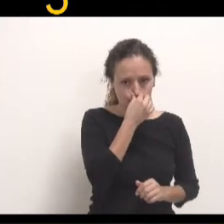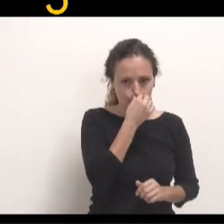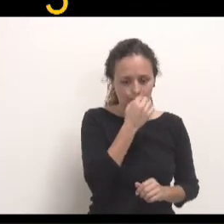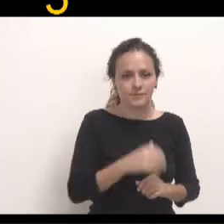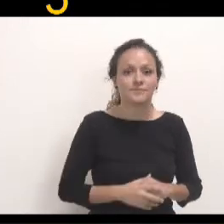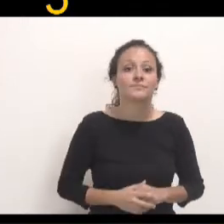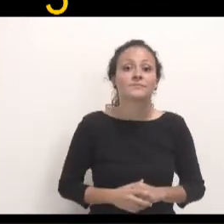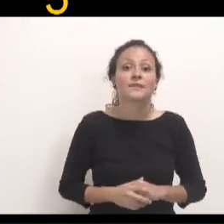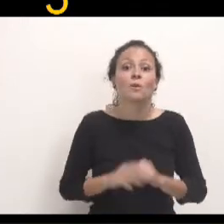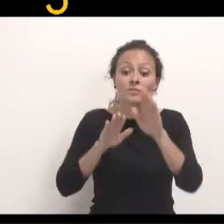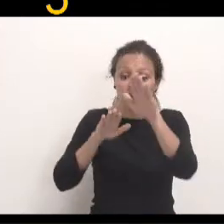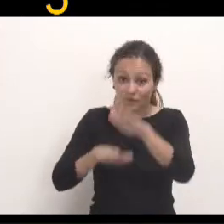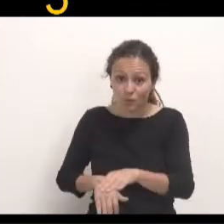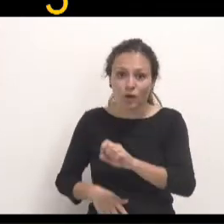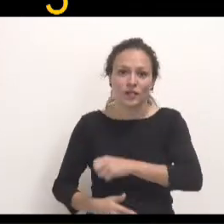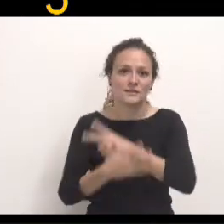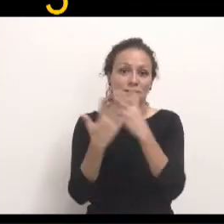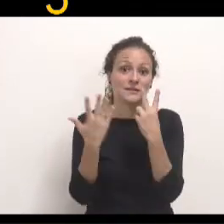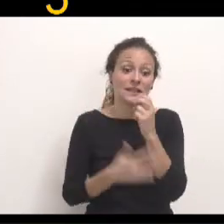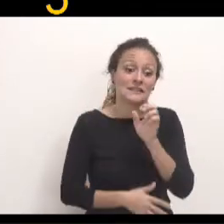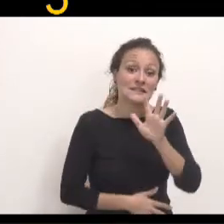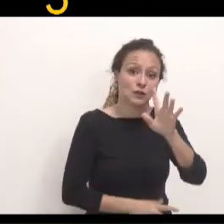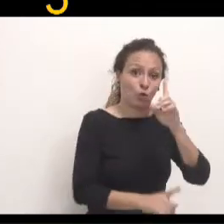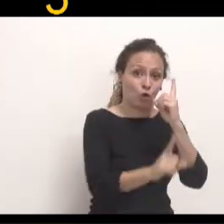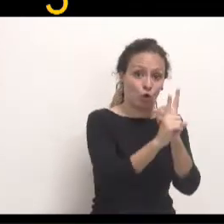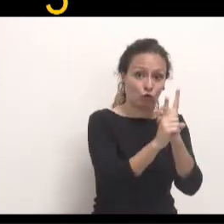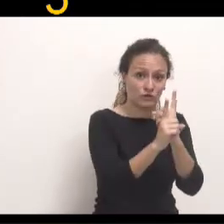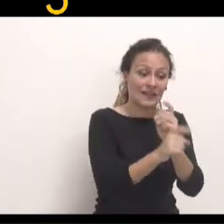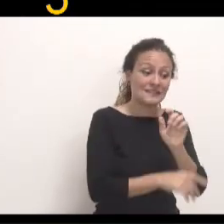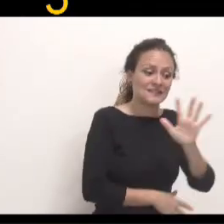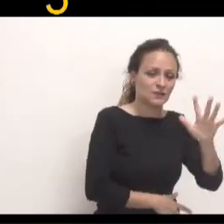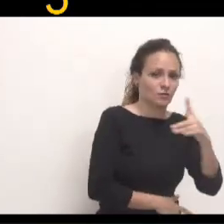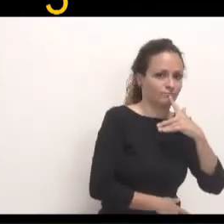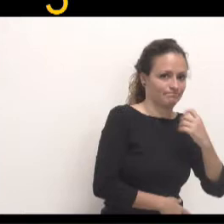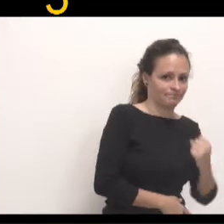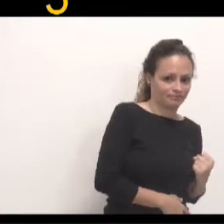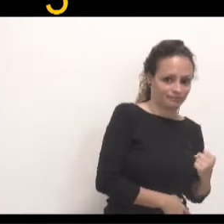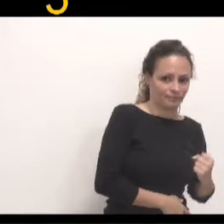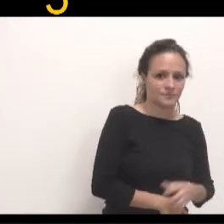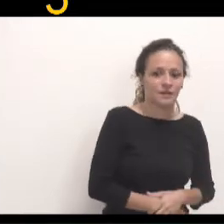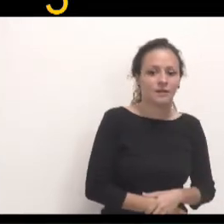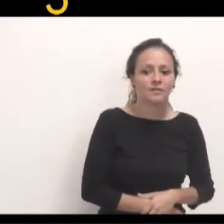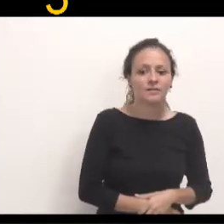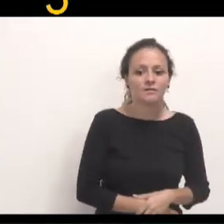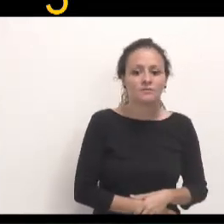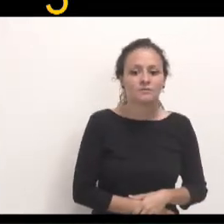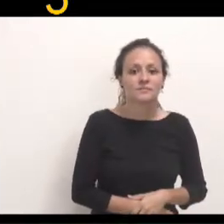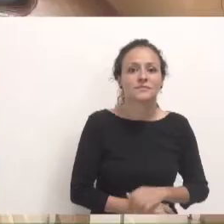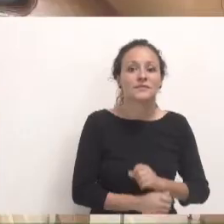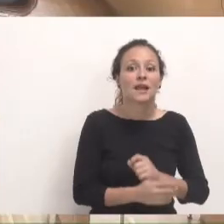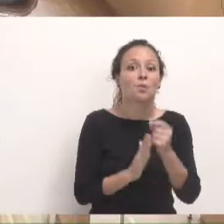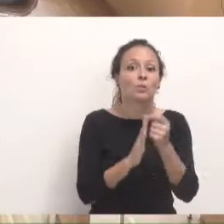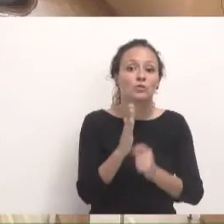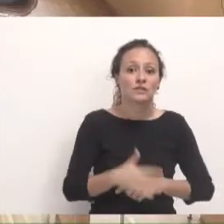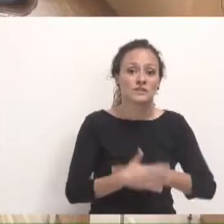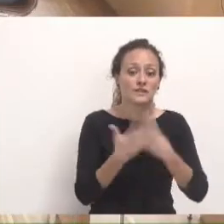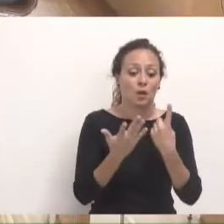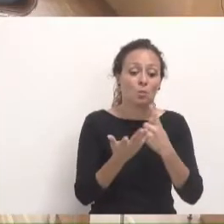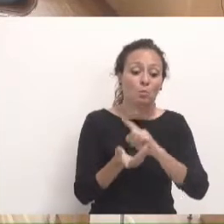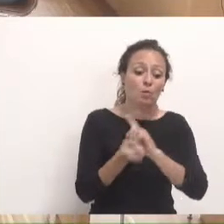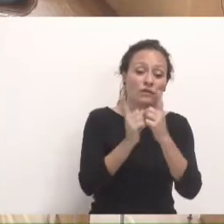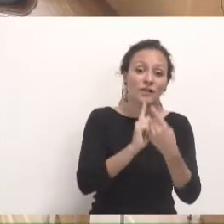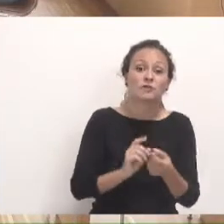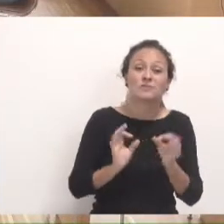Se aprueba por 17 votos a favor, 5 en contra y 5 abstenciones. Pasamos al punto 16, modificación puntual de la